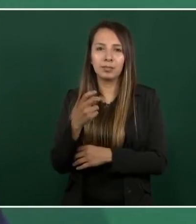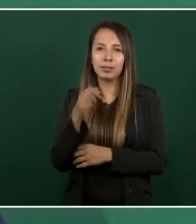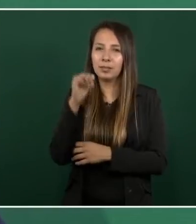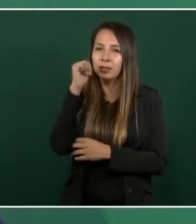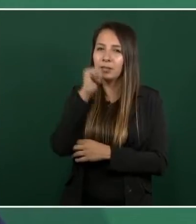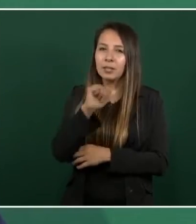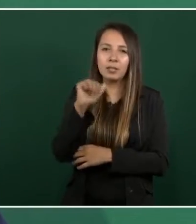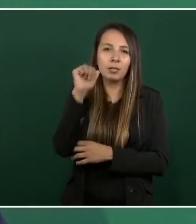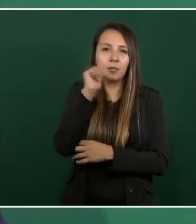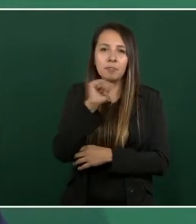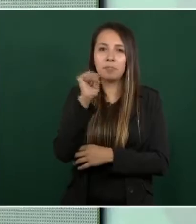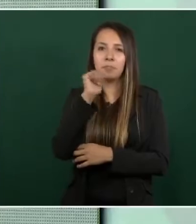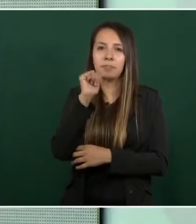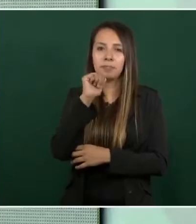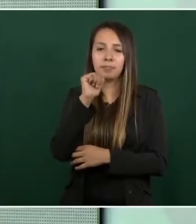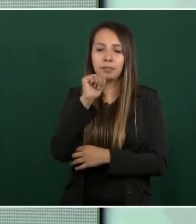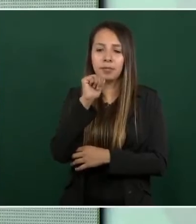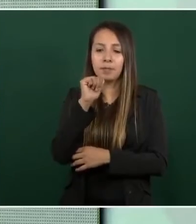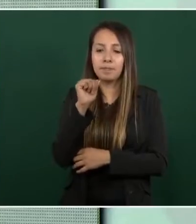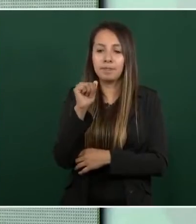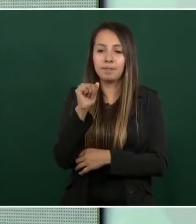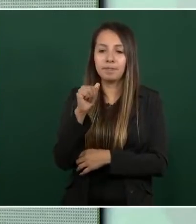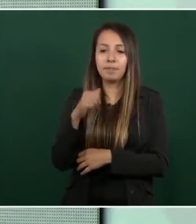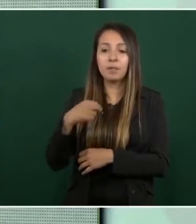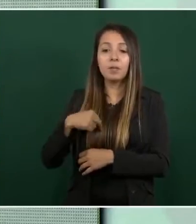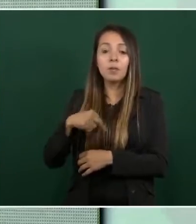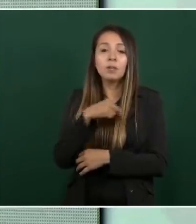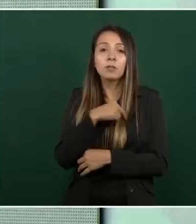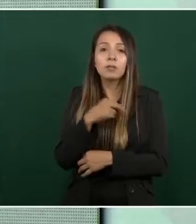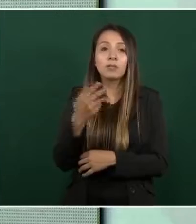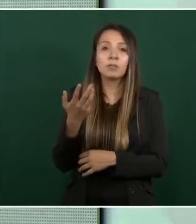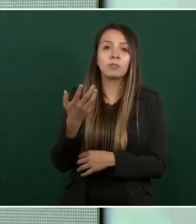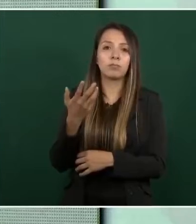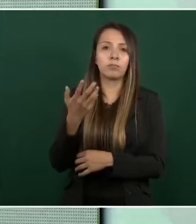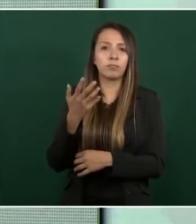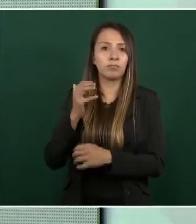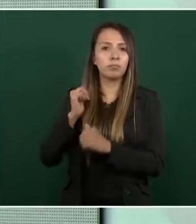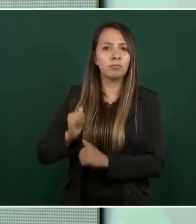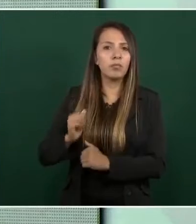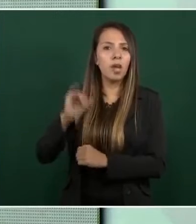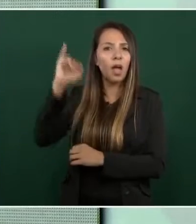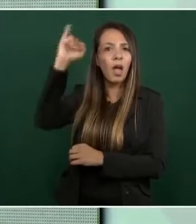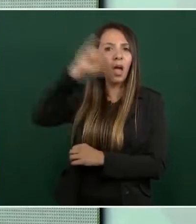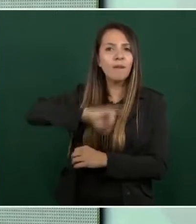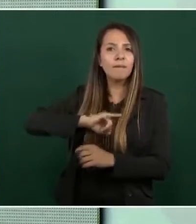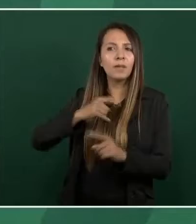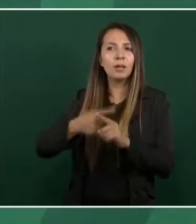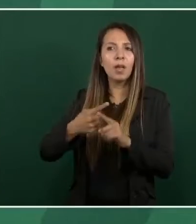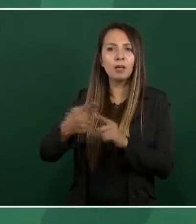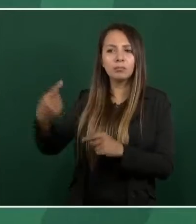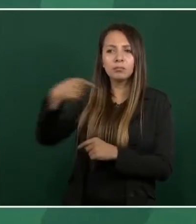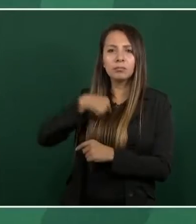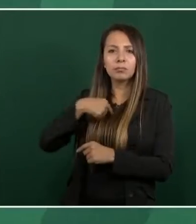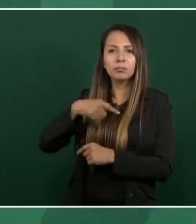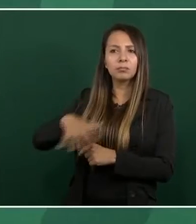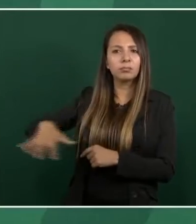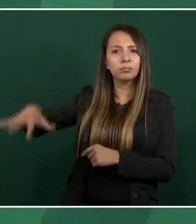Siempre. Nuestro amo, no lo olvidemos, es el pueblo.